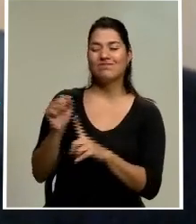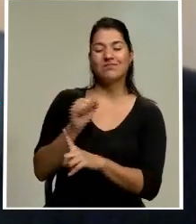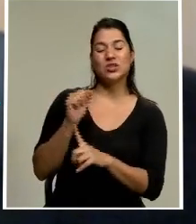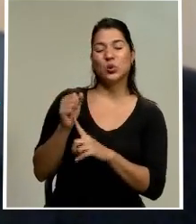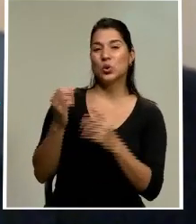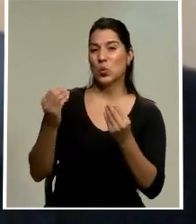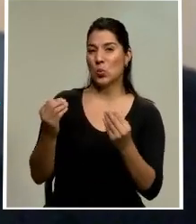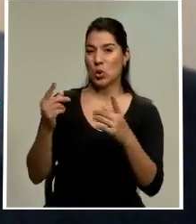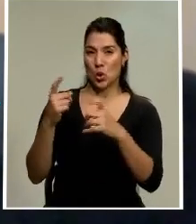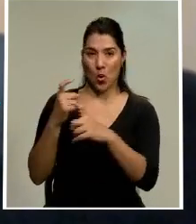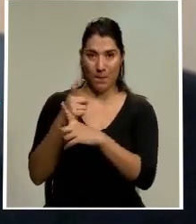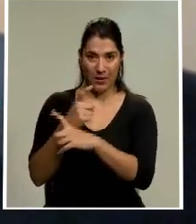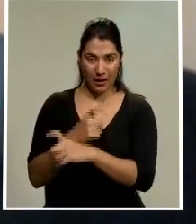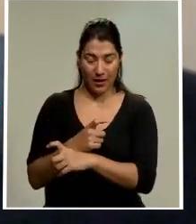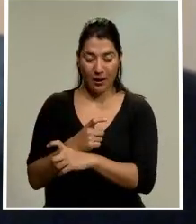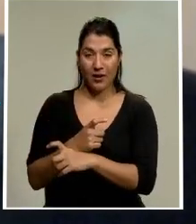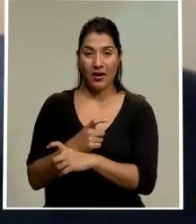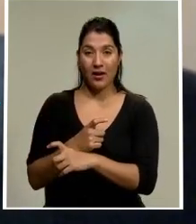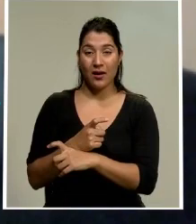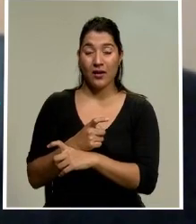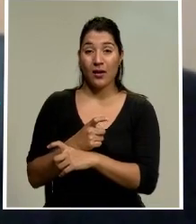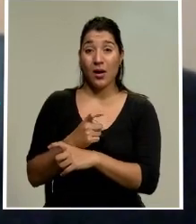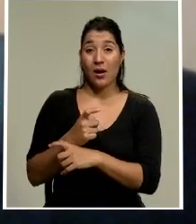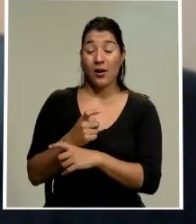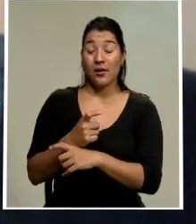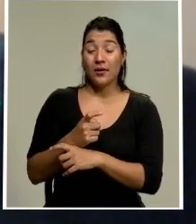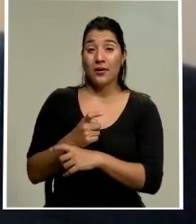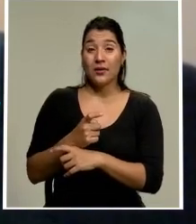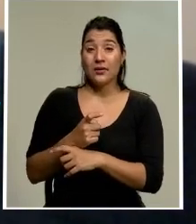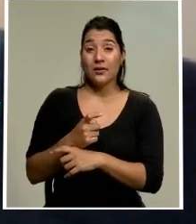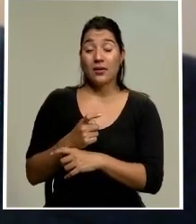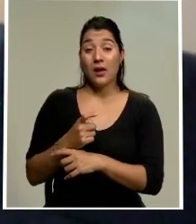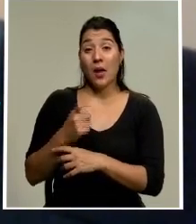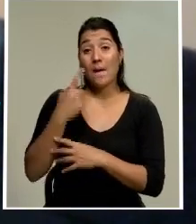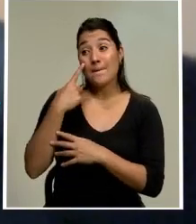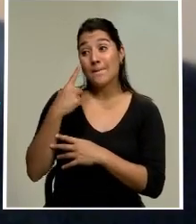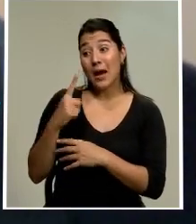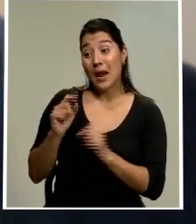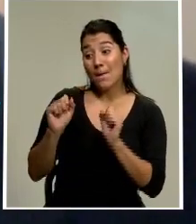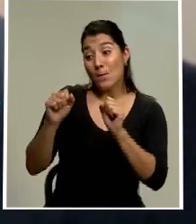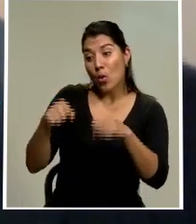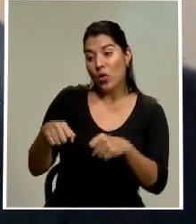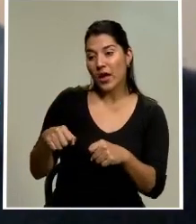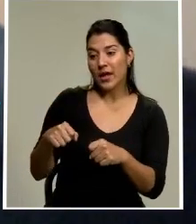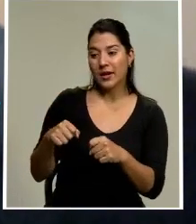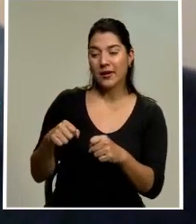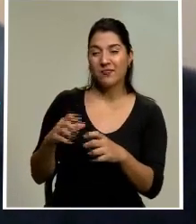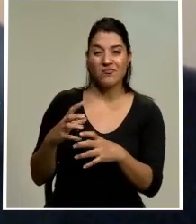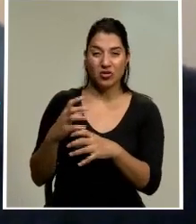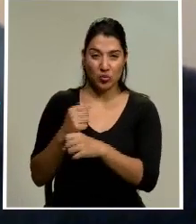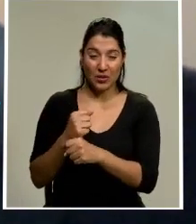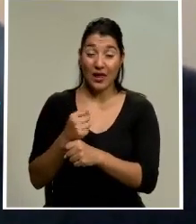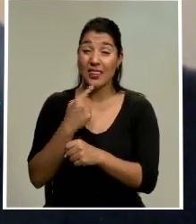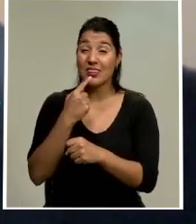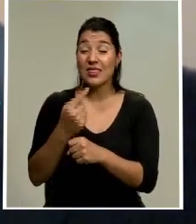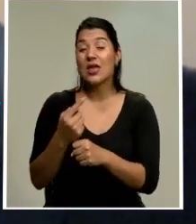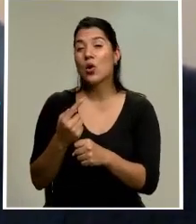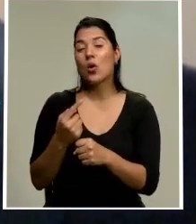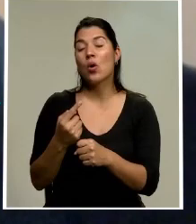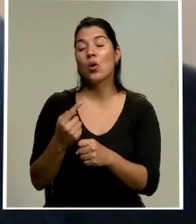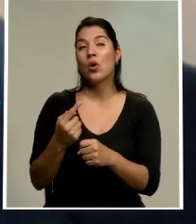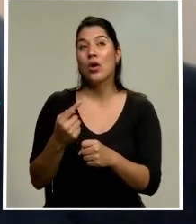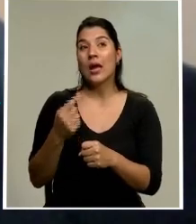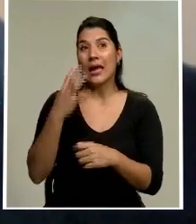está desarrollando la violencia. Para resumirlo tal vez en 2 palabras, creo que estamos en un